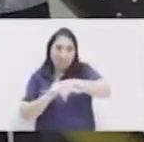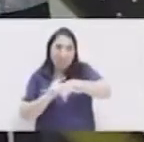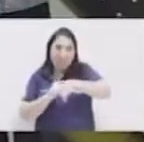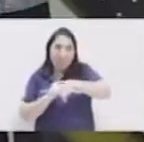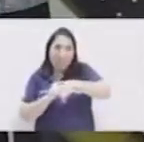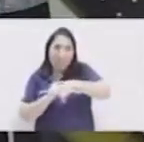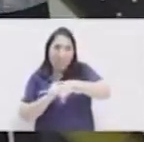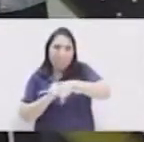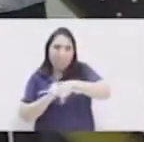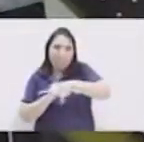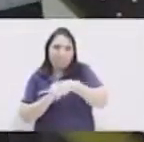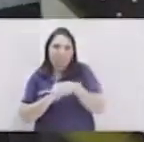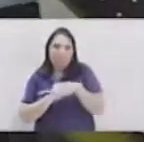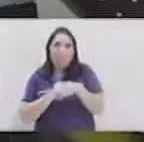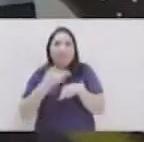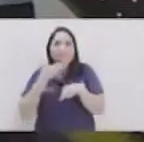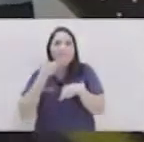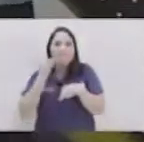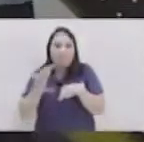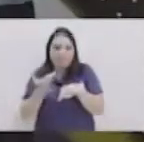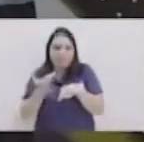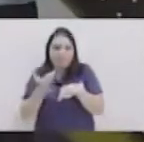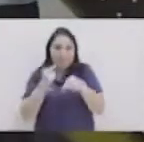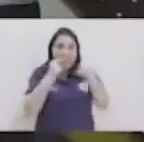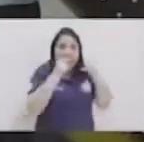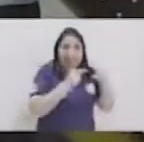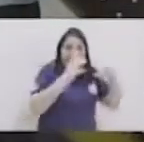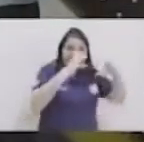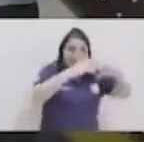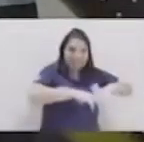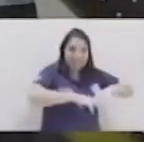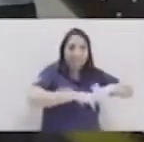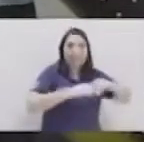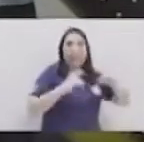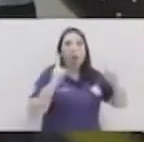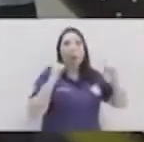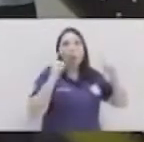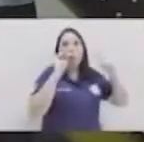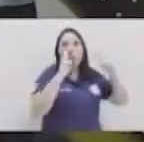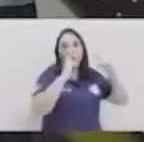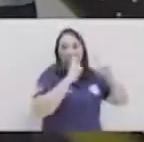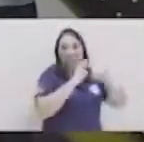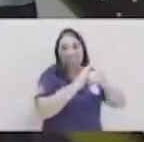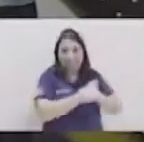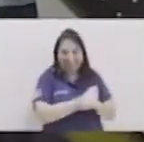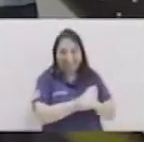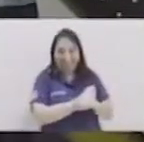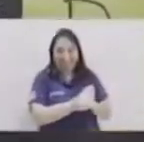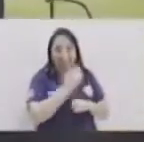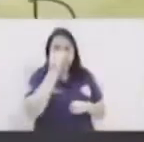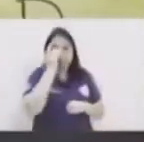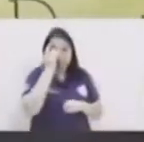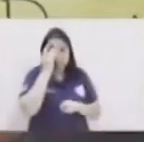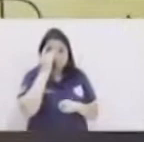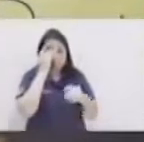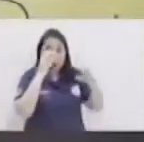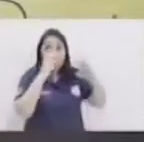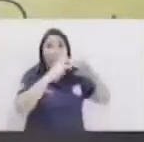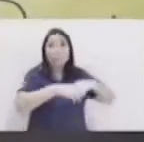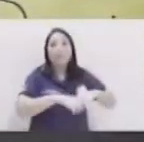tiempo y fácilmente dijéramos. Sí. Mientras que un desastre es